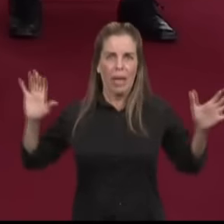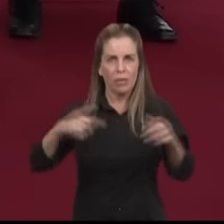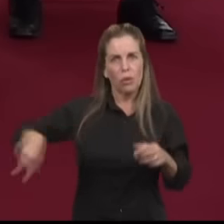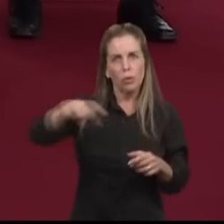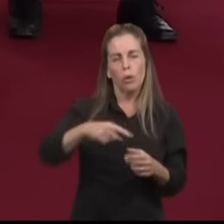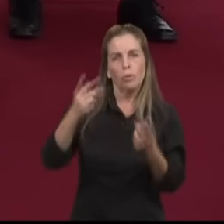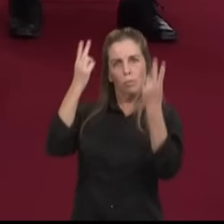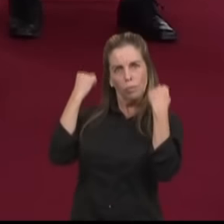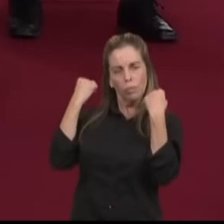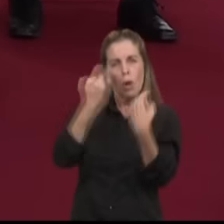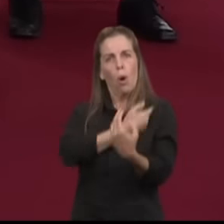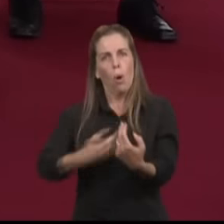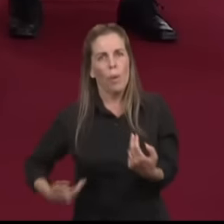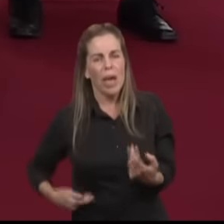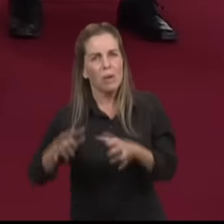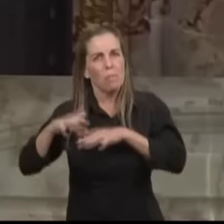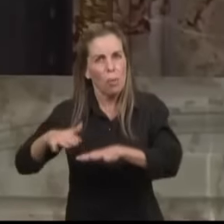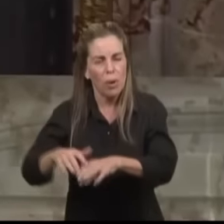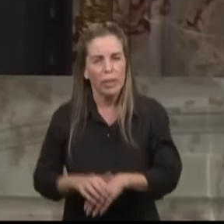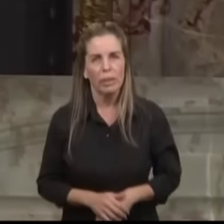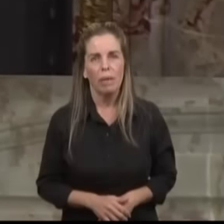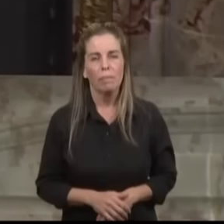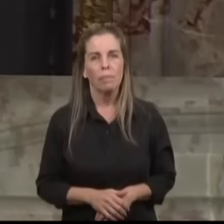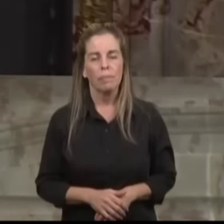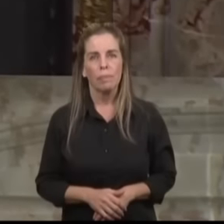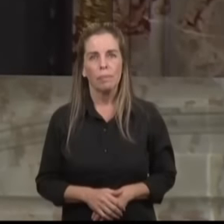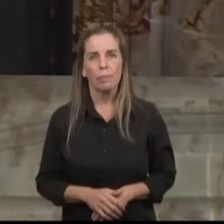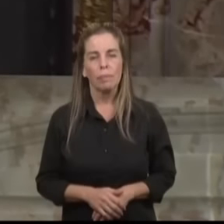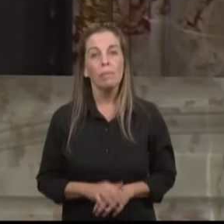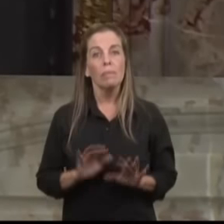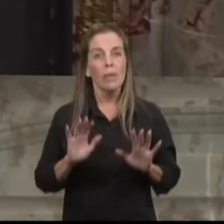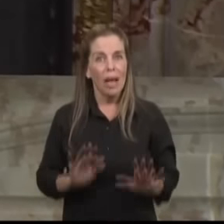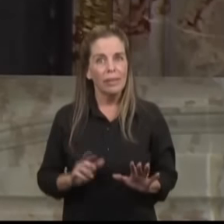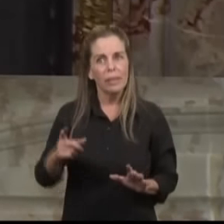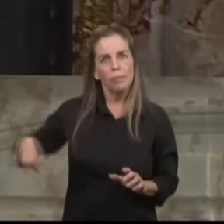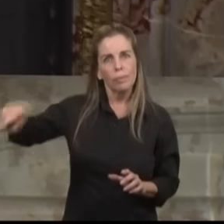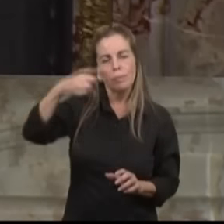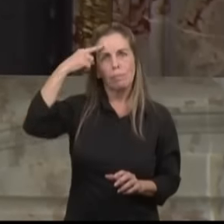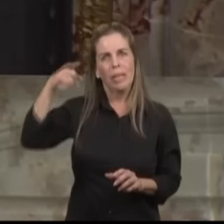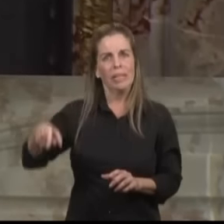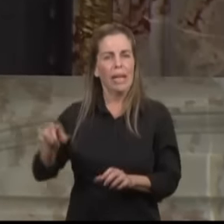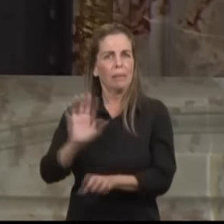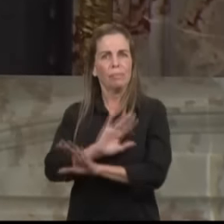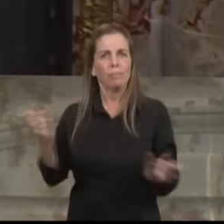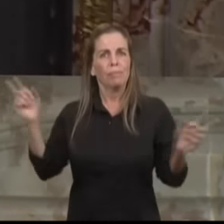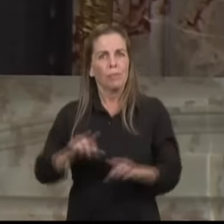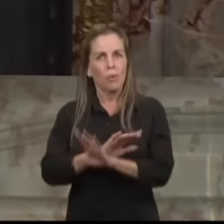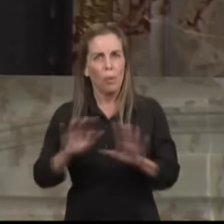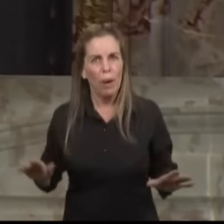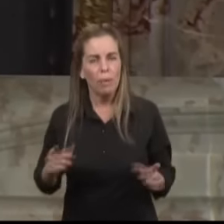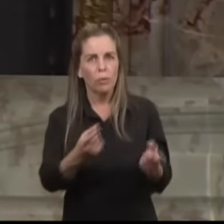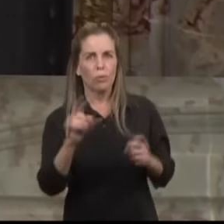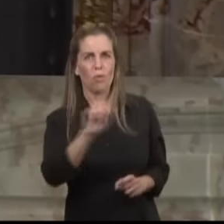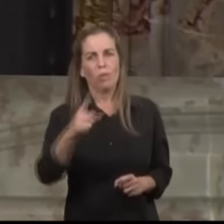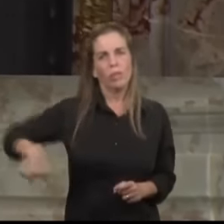sometidos a gobiernos demagogos y populistas. Y no hay nada que les genere más terror que saber que no los necesitamos y que deberán